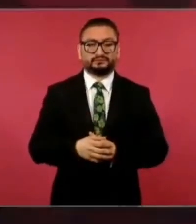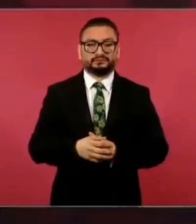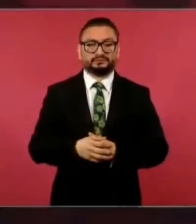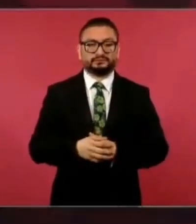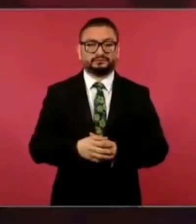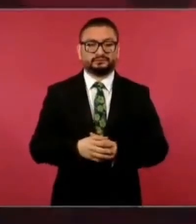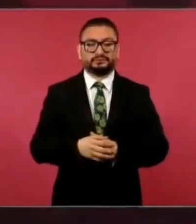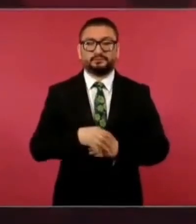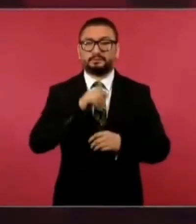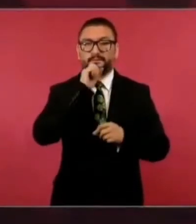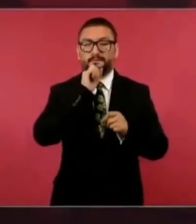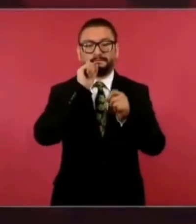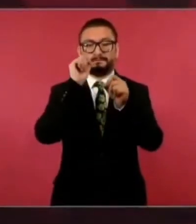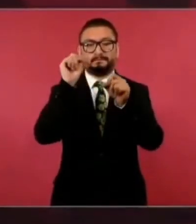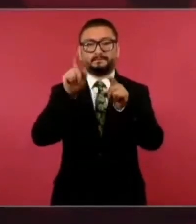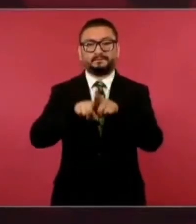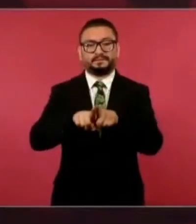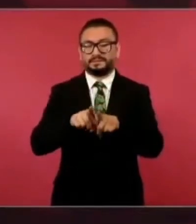también